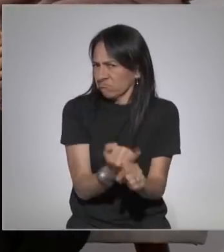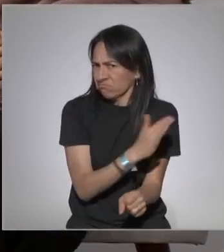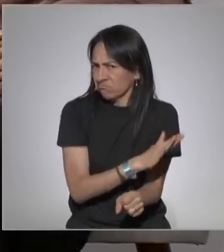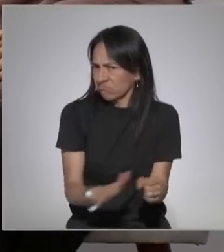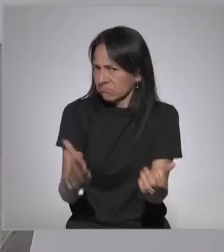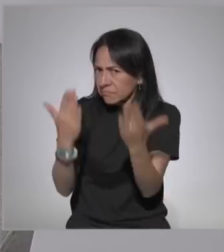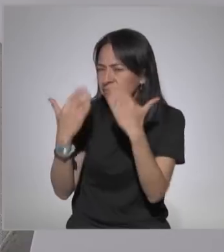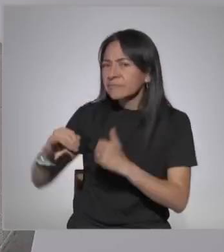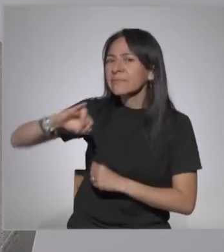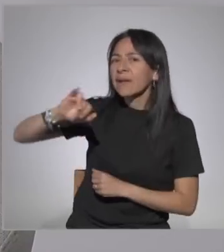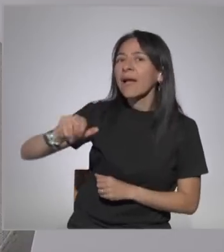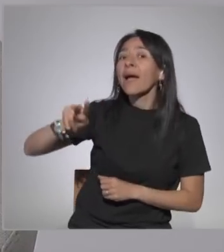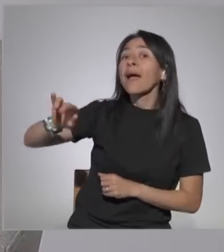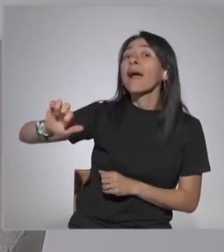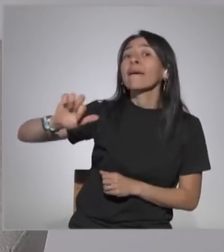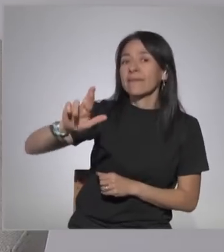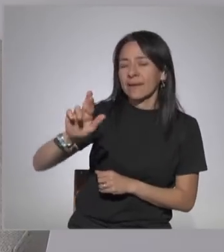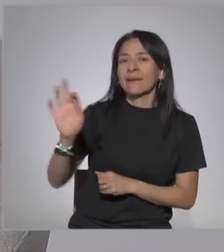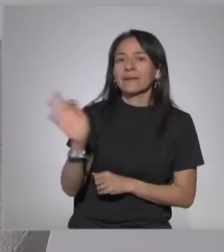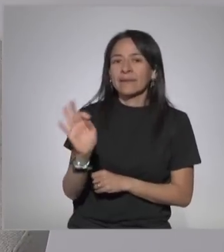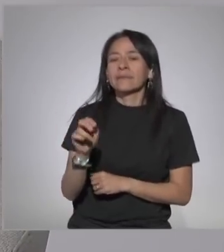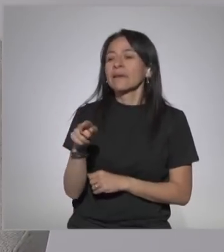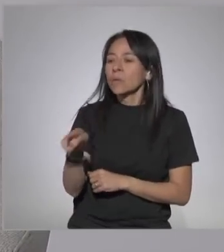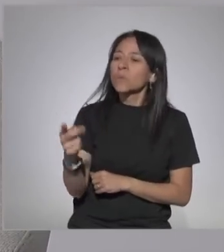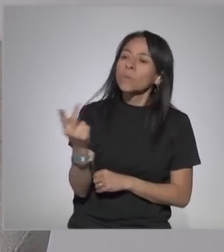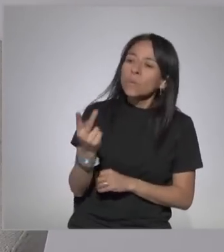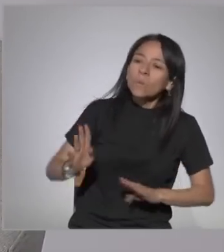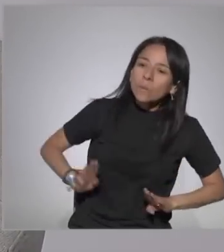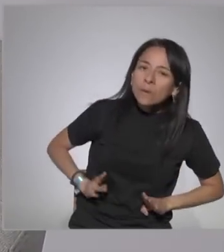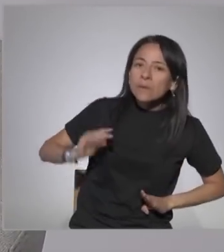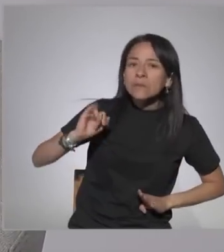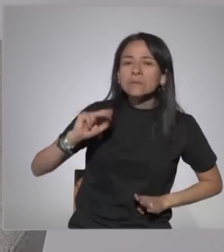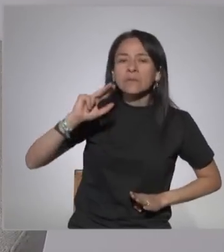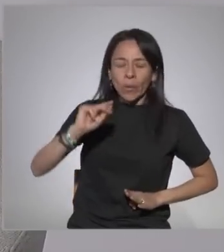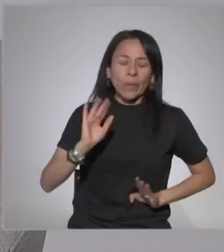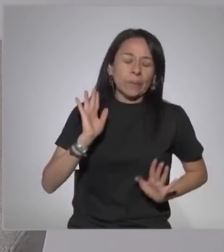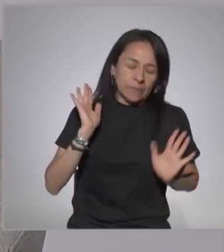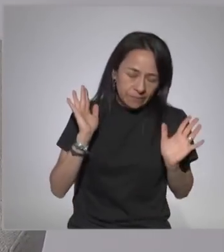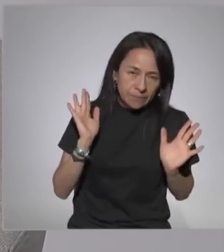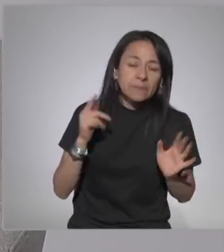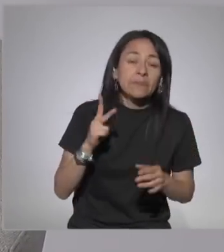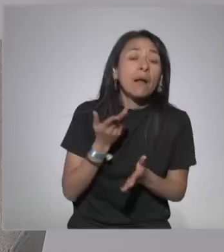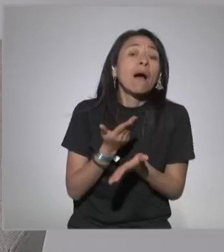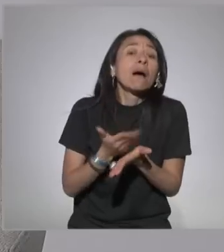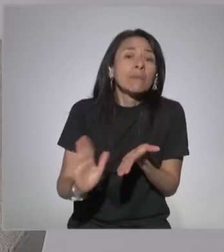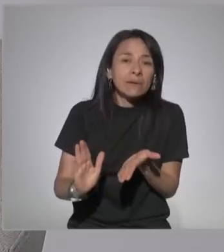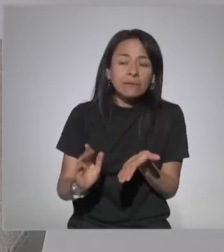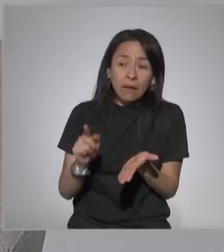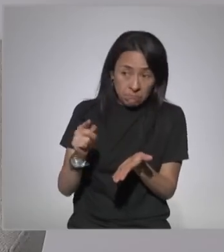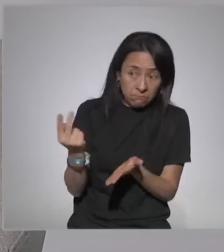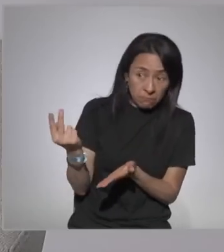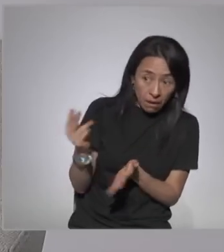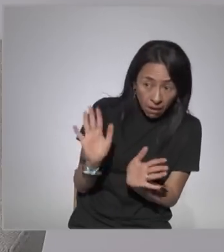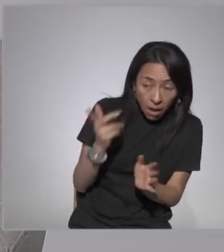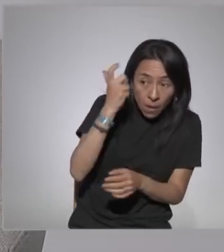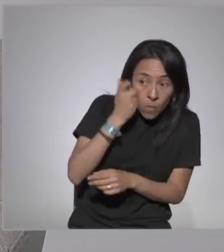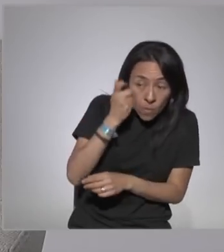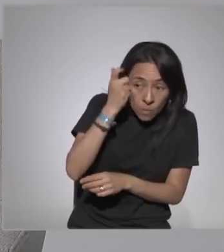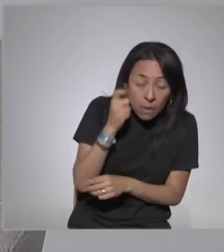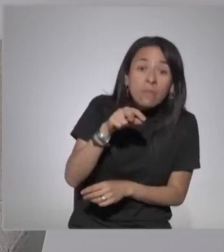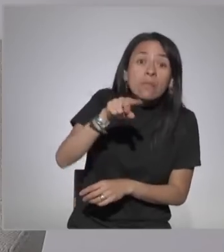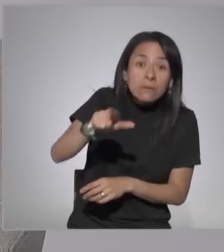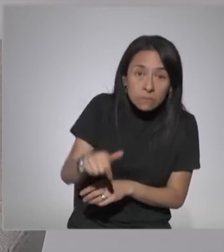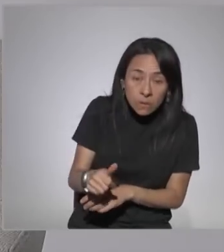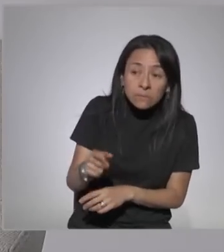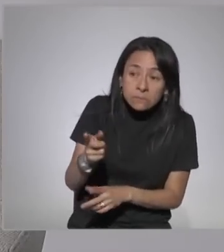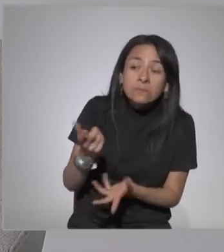o sea, aparte de si vas a tener una pareja o no, es también como, bueno, ¿y qué vas a hacer ahora que ya te jubilaste, no? Los hijos